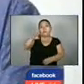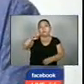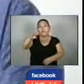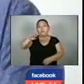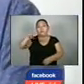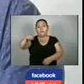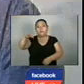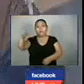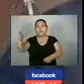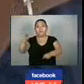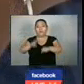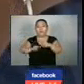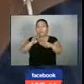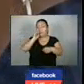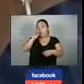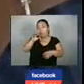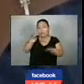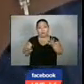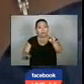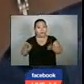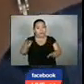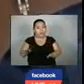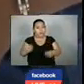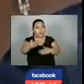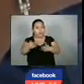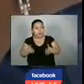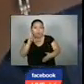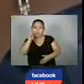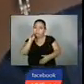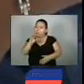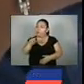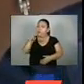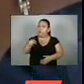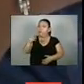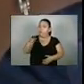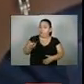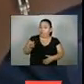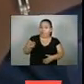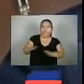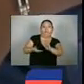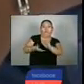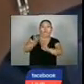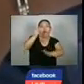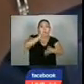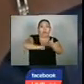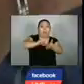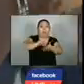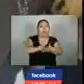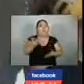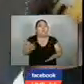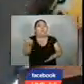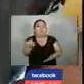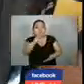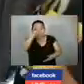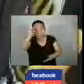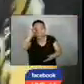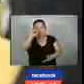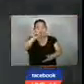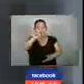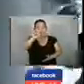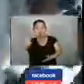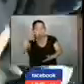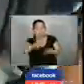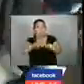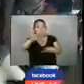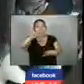La Fiscalía, a través de la Unidad Penal del Estado, ha determinado que el monto de lo retenido corresponde a cuotas de AFP,